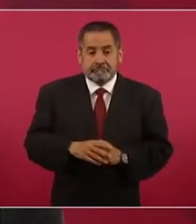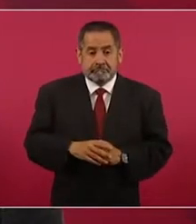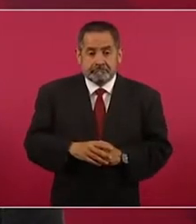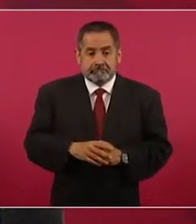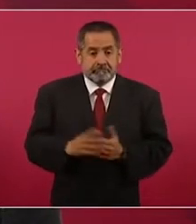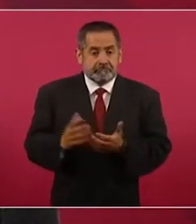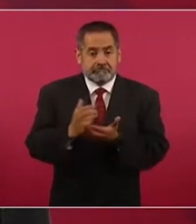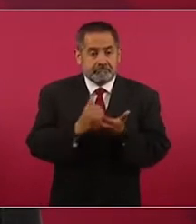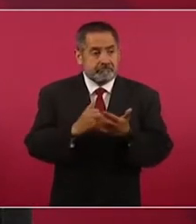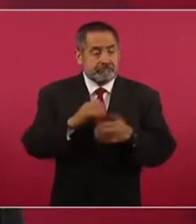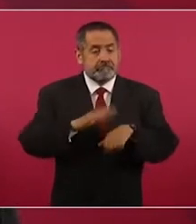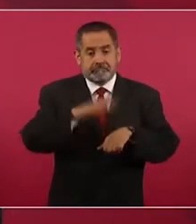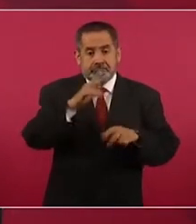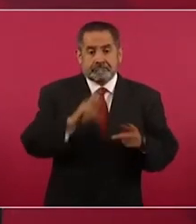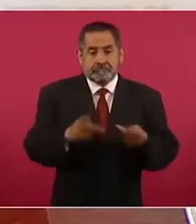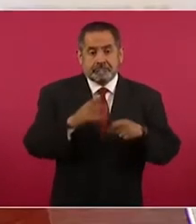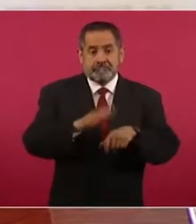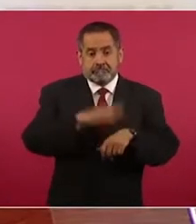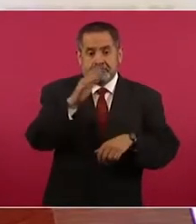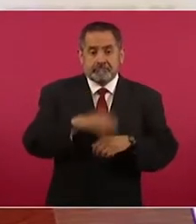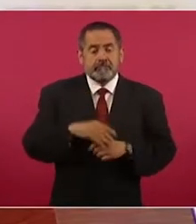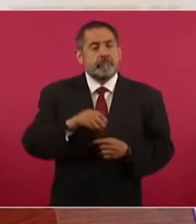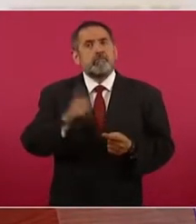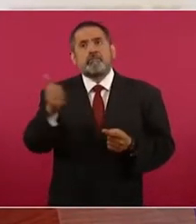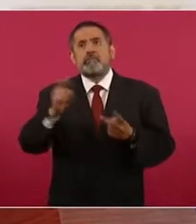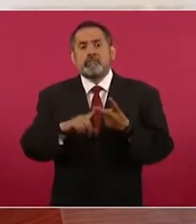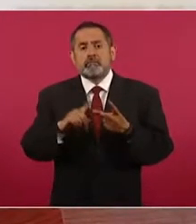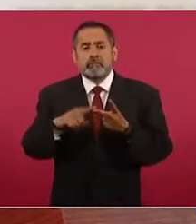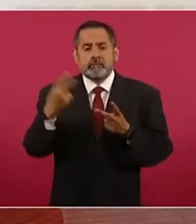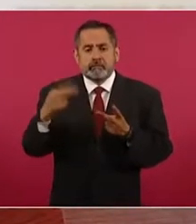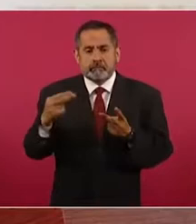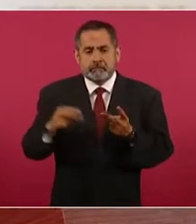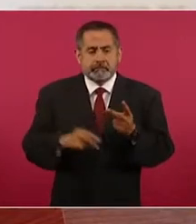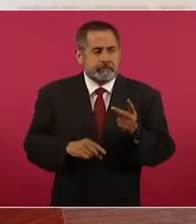se ha vendido más. Hay uno que se llama